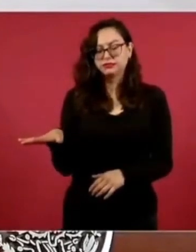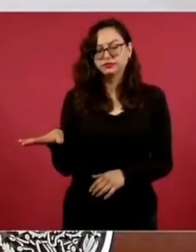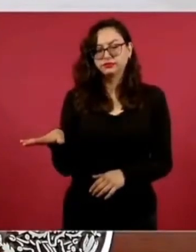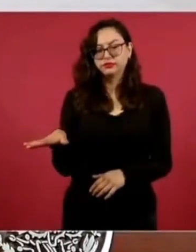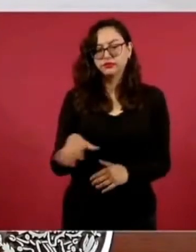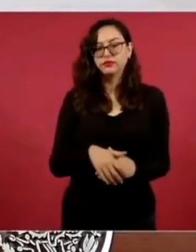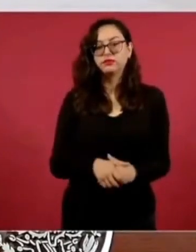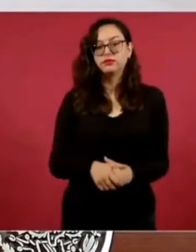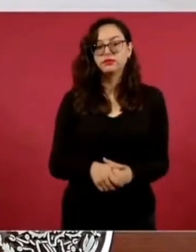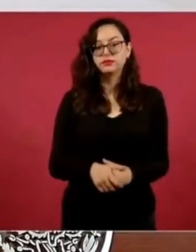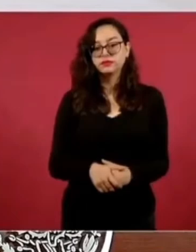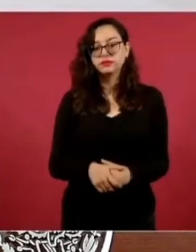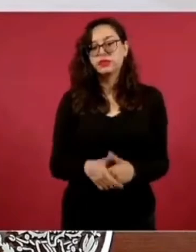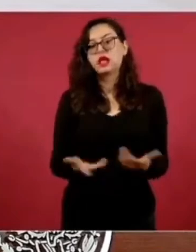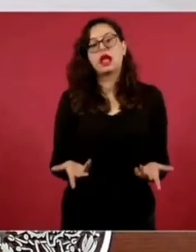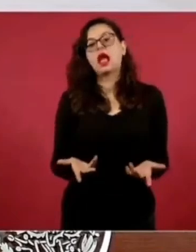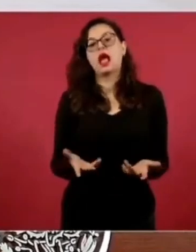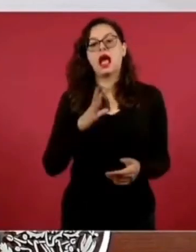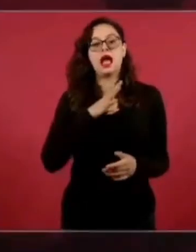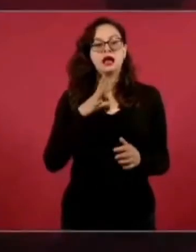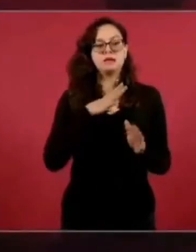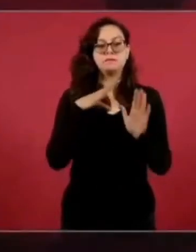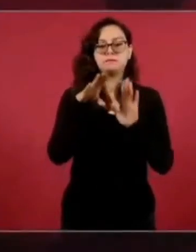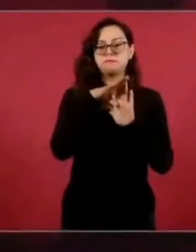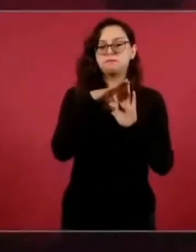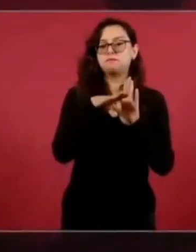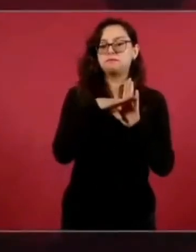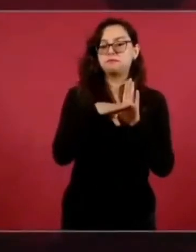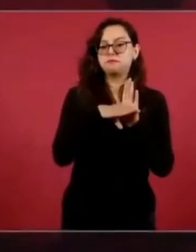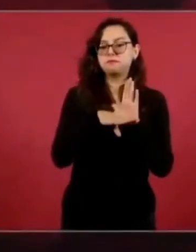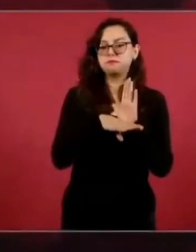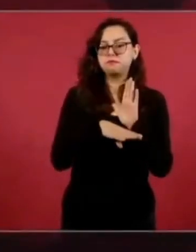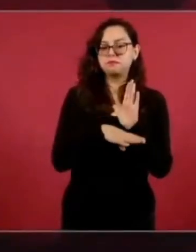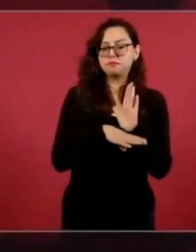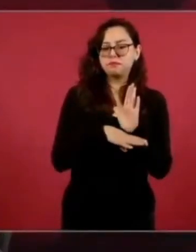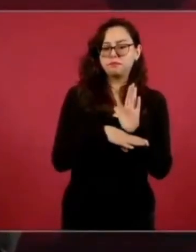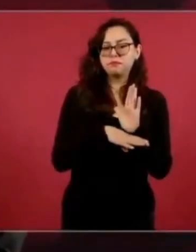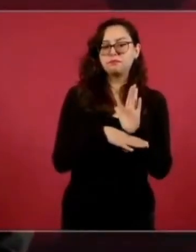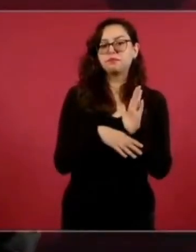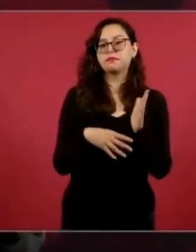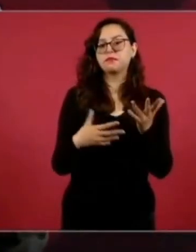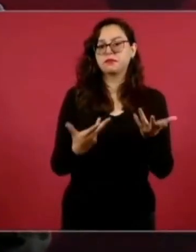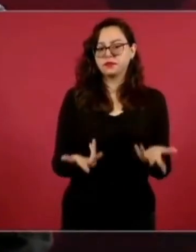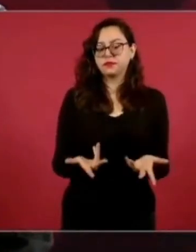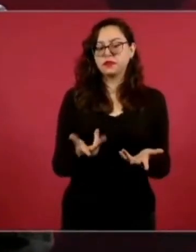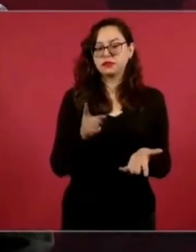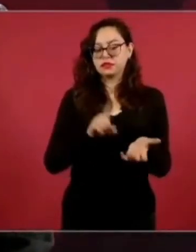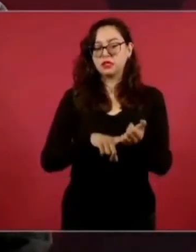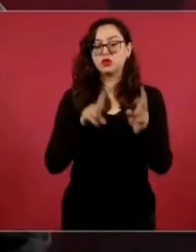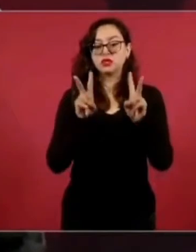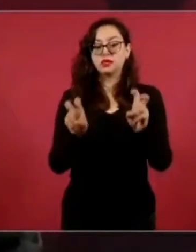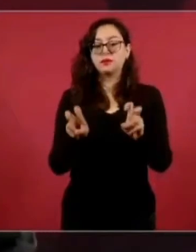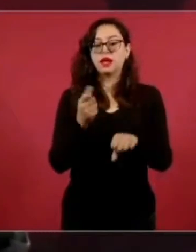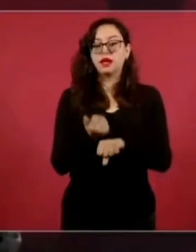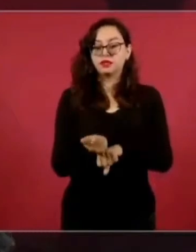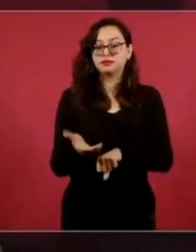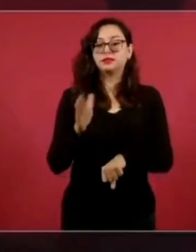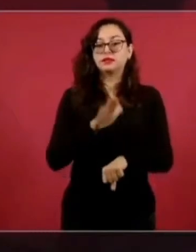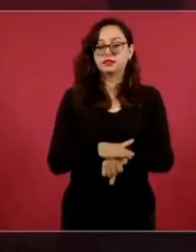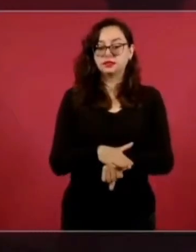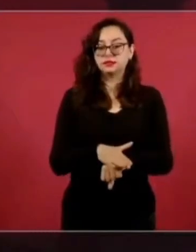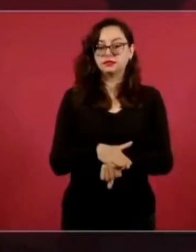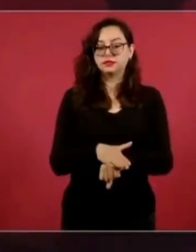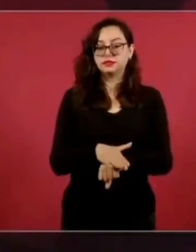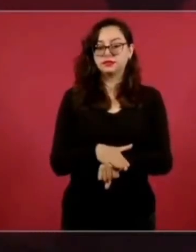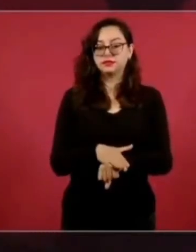lineamientos básicos, ¿no? Todo lo relacionado con la administración. Desde luego,